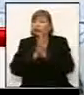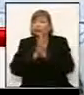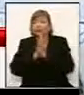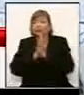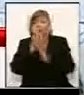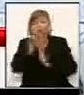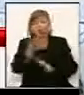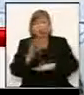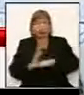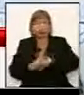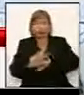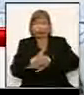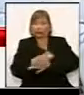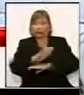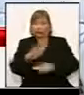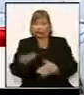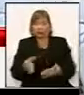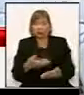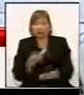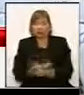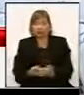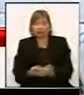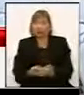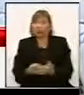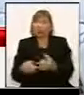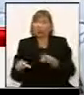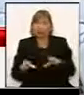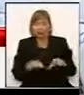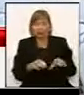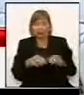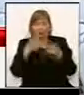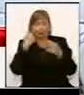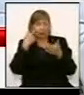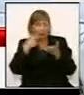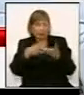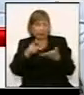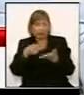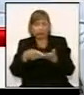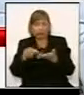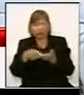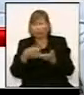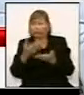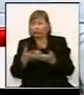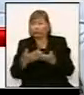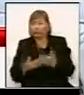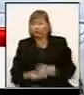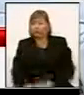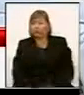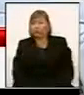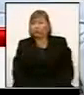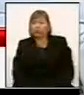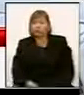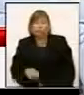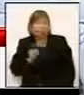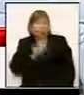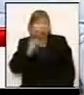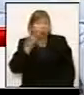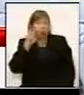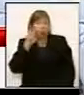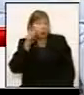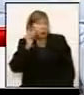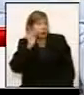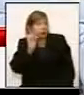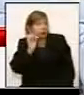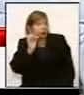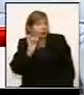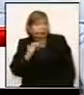por su intermedio a todos, hagamos una inspección ocular al terreno. Porque si no conocemos un poquito de